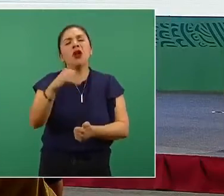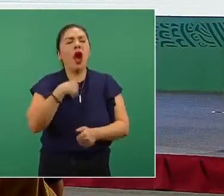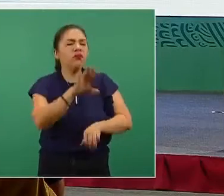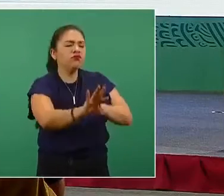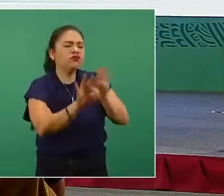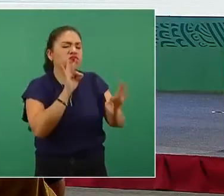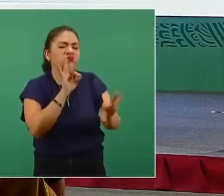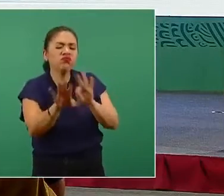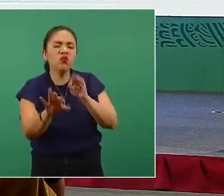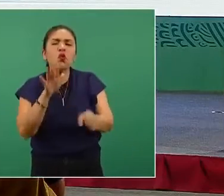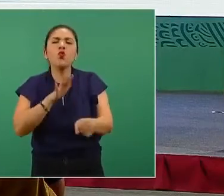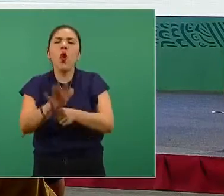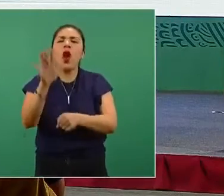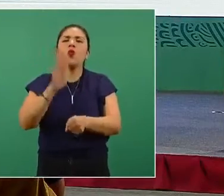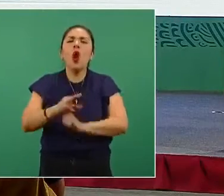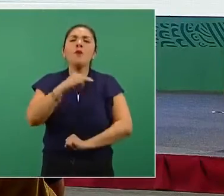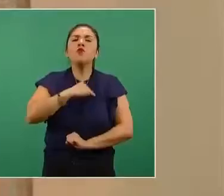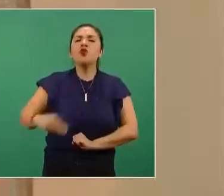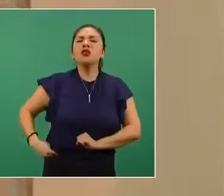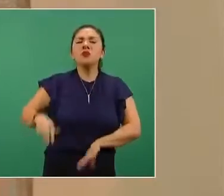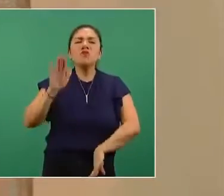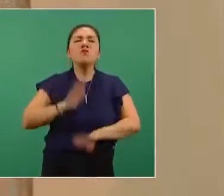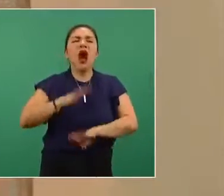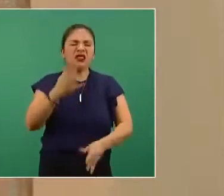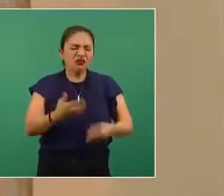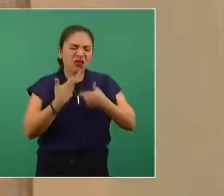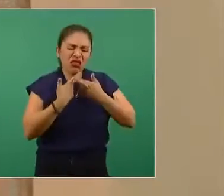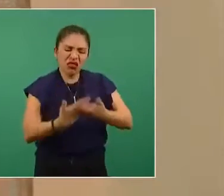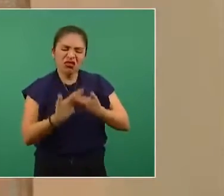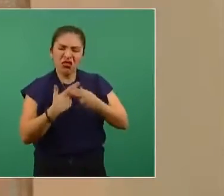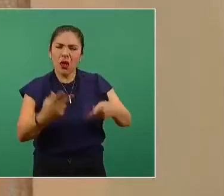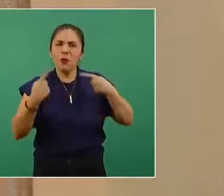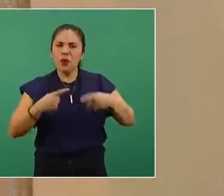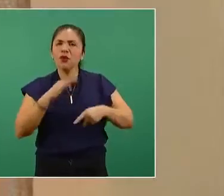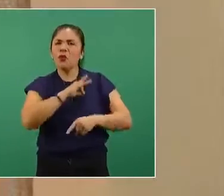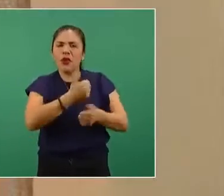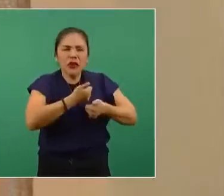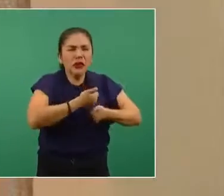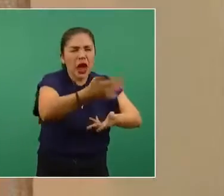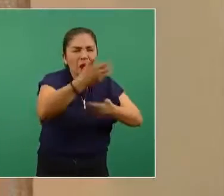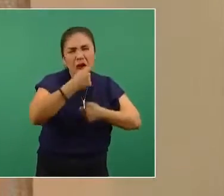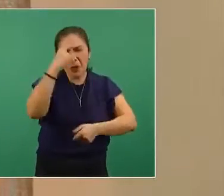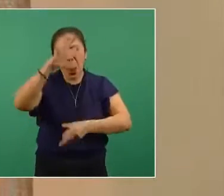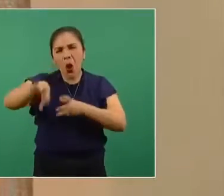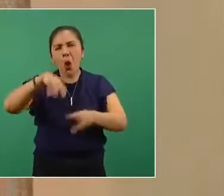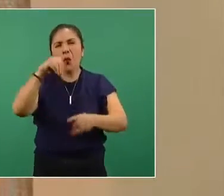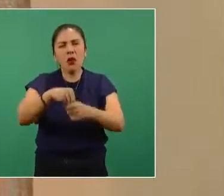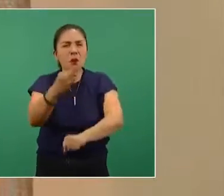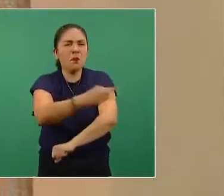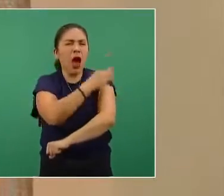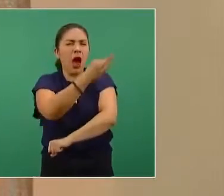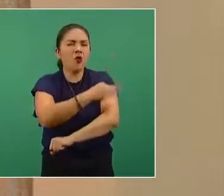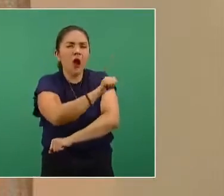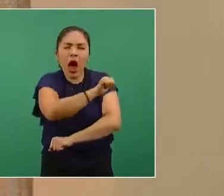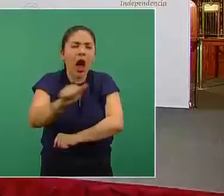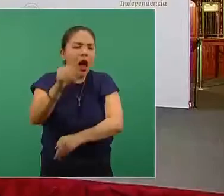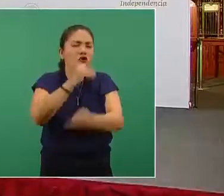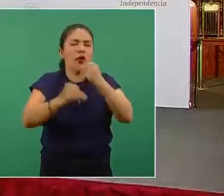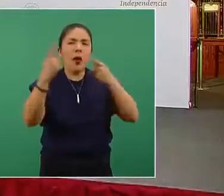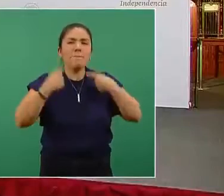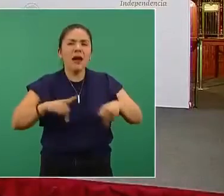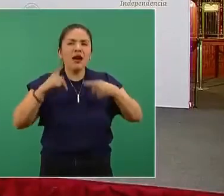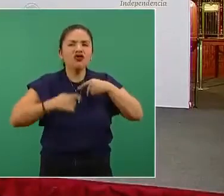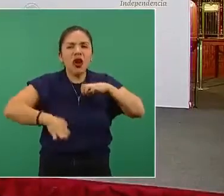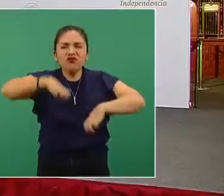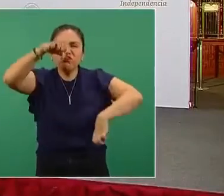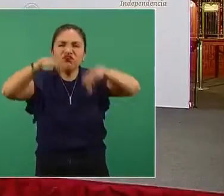seleccionar municipios más poblados y agotar la cobertura de vacunación de las personas adultas mayores